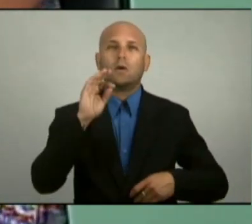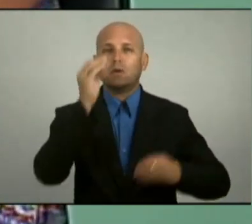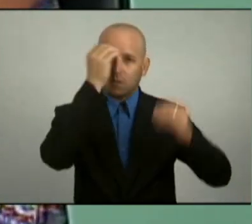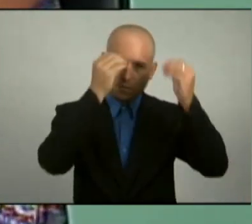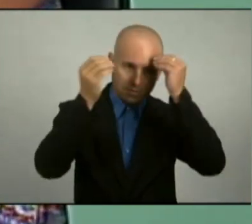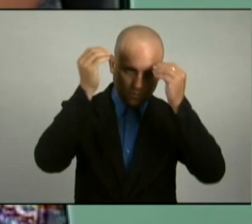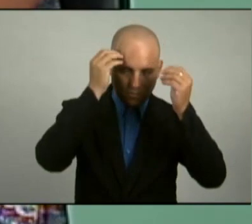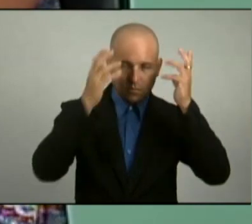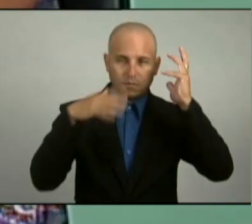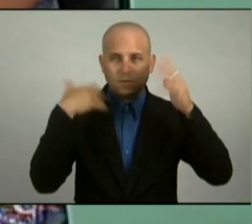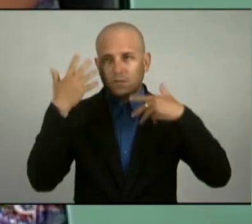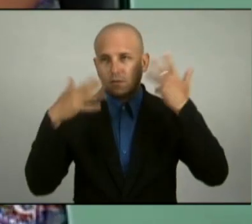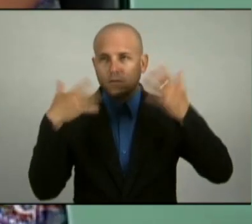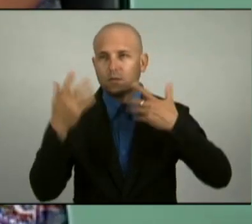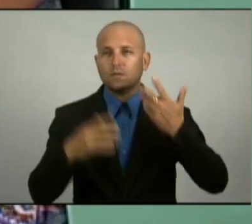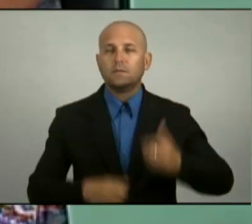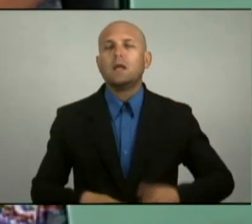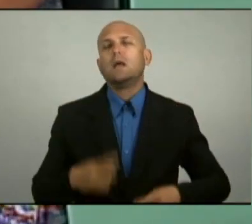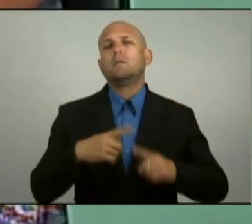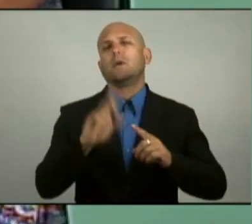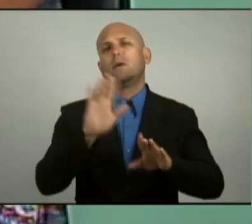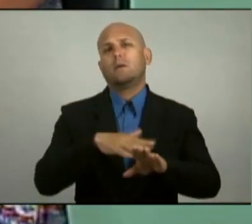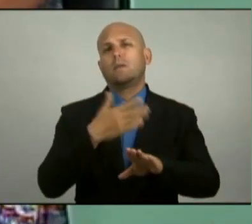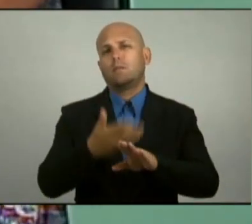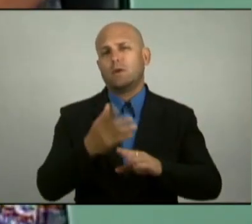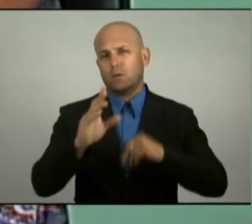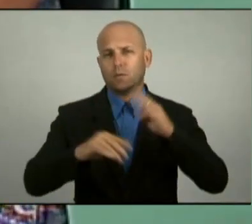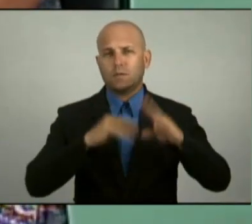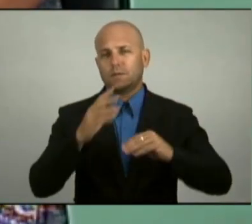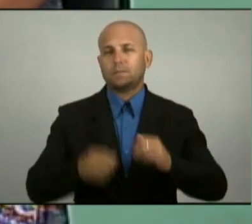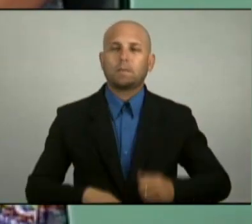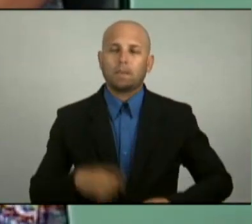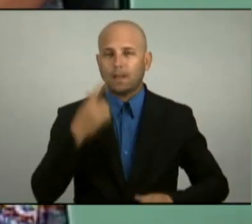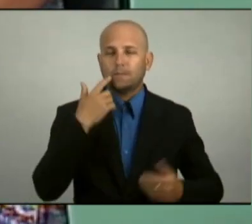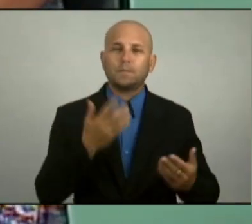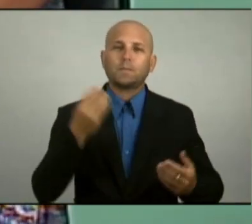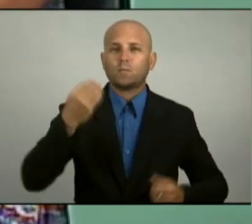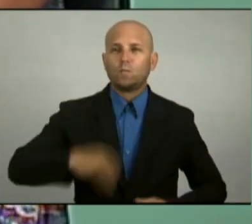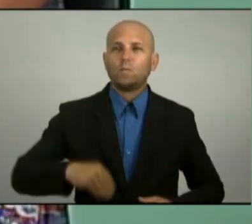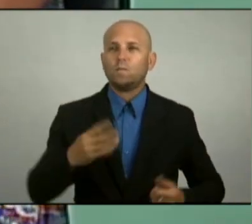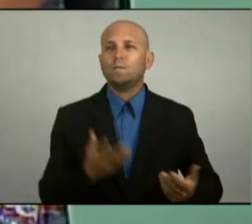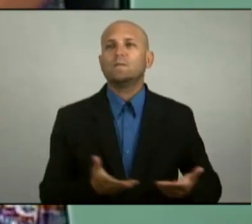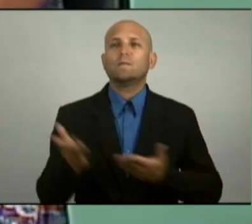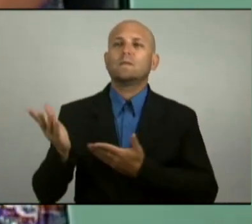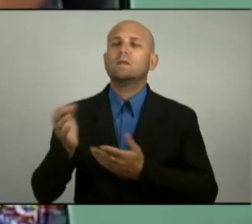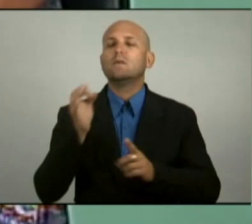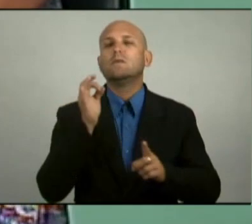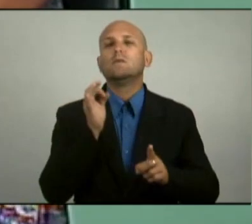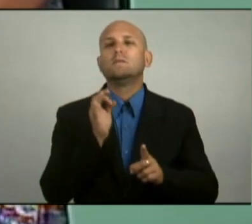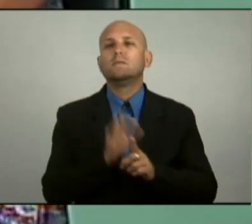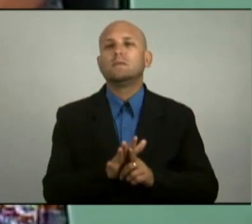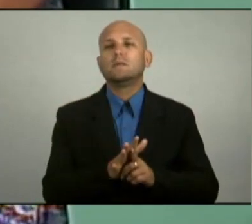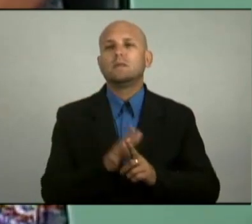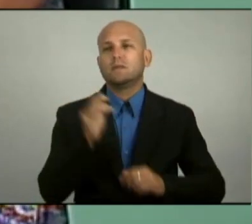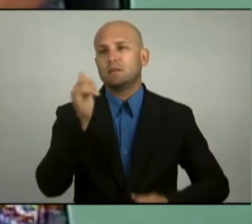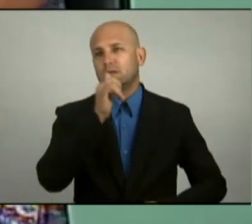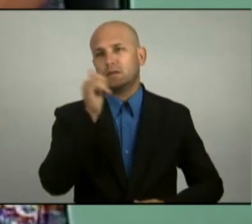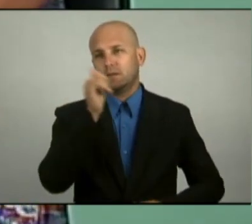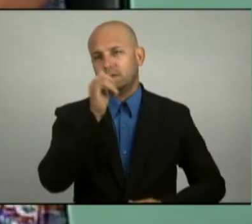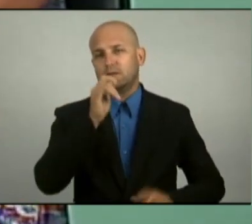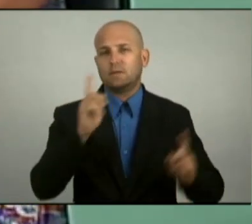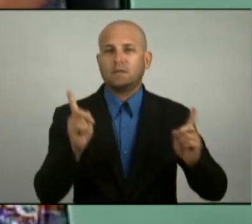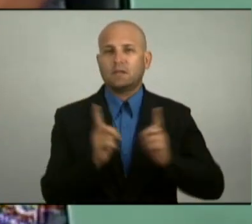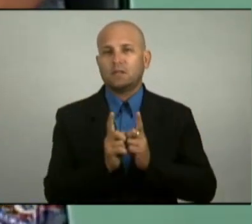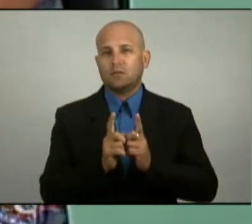vamos a estar conversando más adelante yo le propongo a usted y a los amigos y amigas televidentes comenzar con la primera sección de